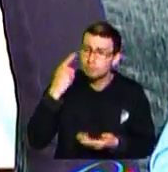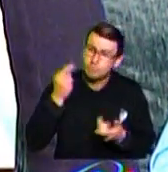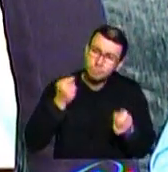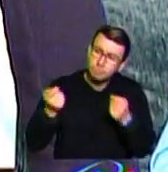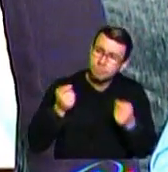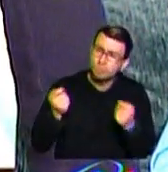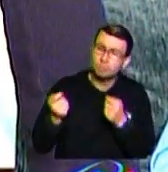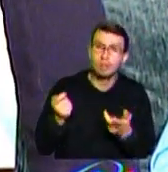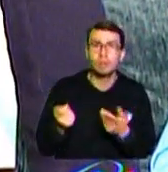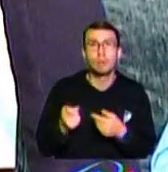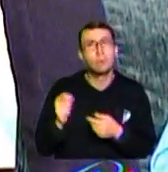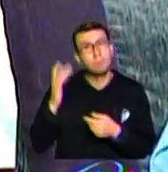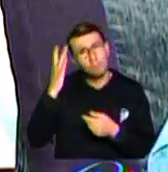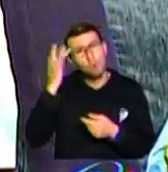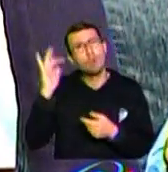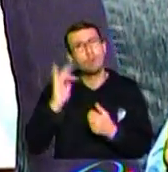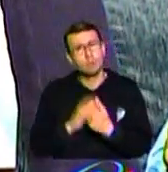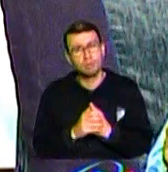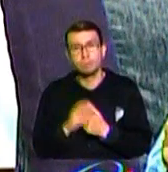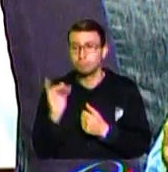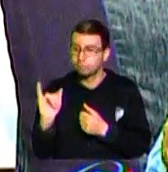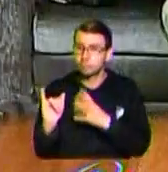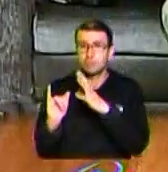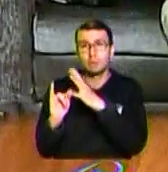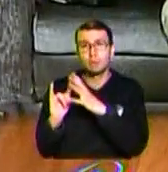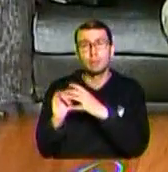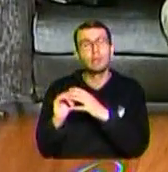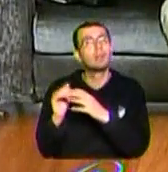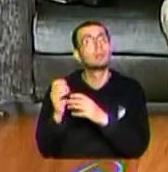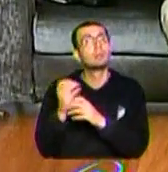con la paroscopia y con ecografía transvaginal?